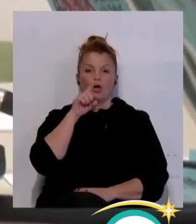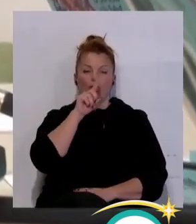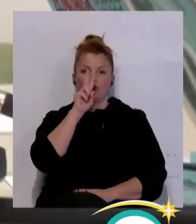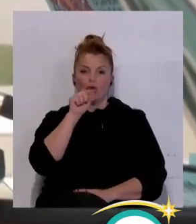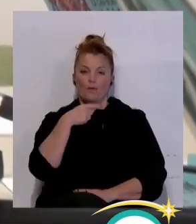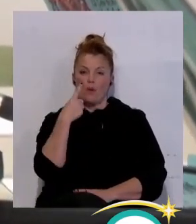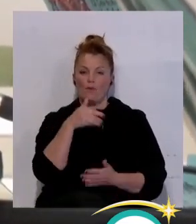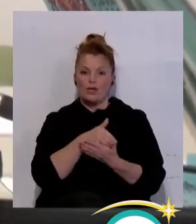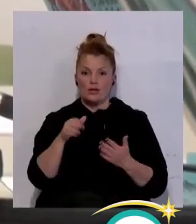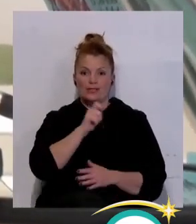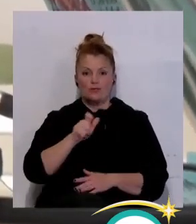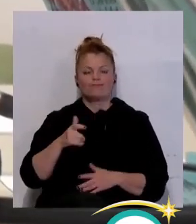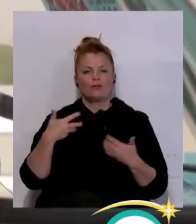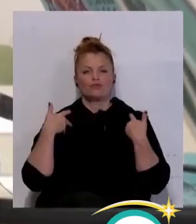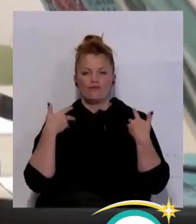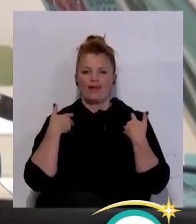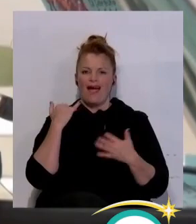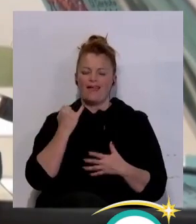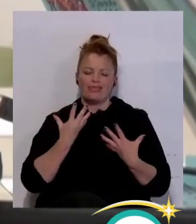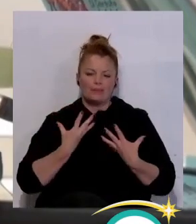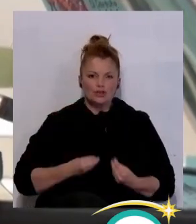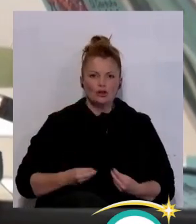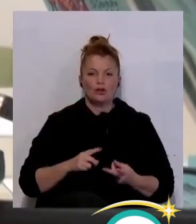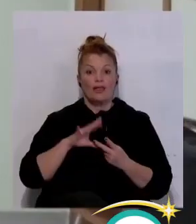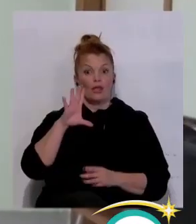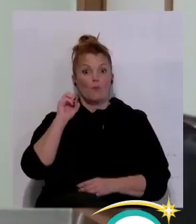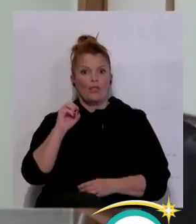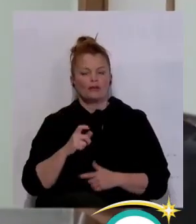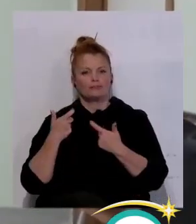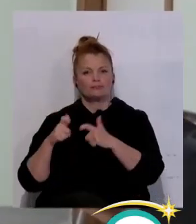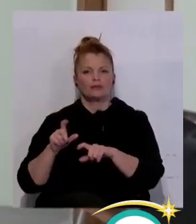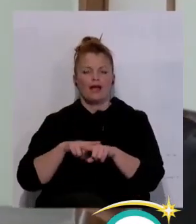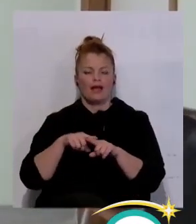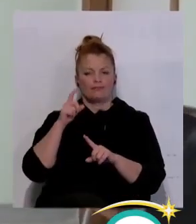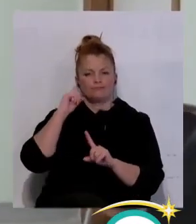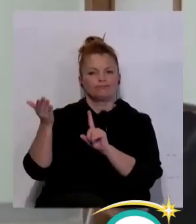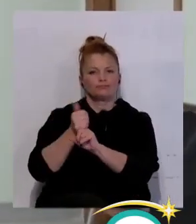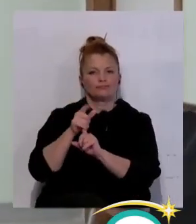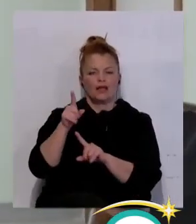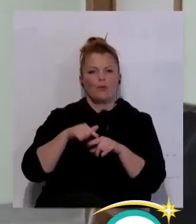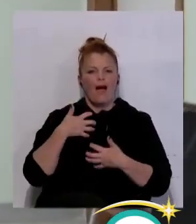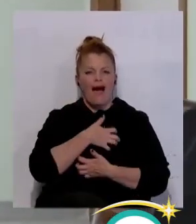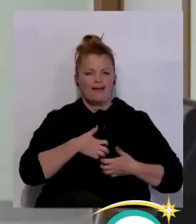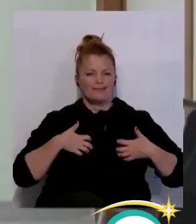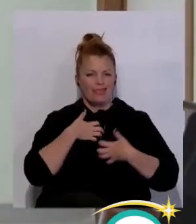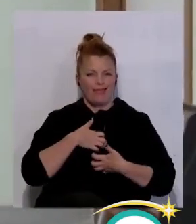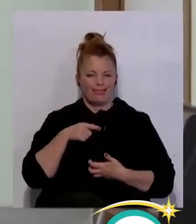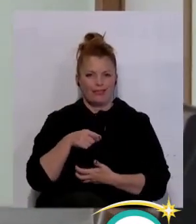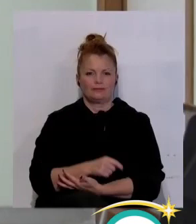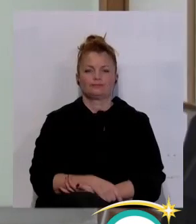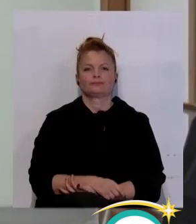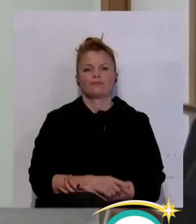de personas sufren algún cuadro depresivo y el 5% tiene diagnosticada ansiedad. En